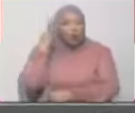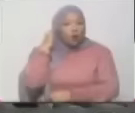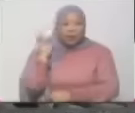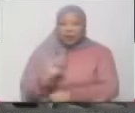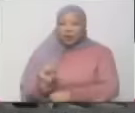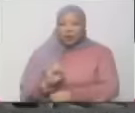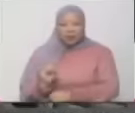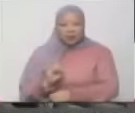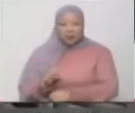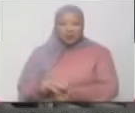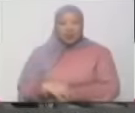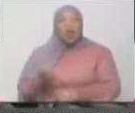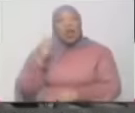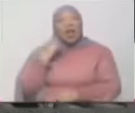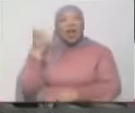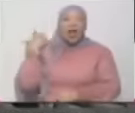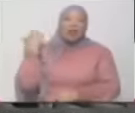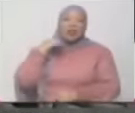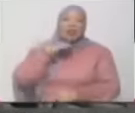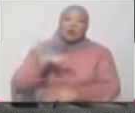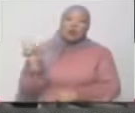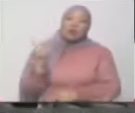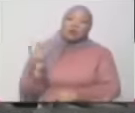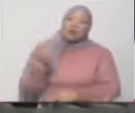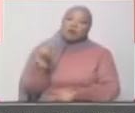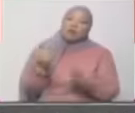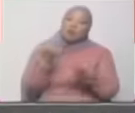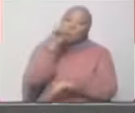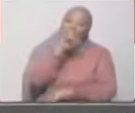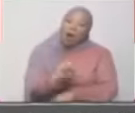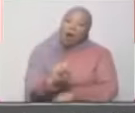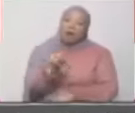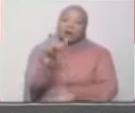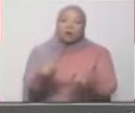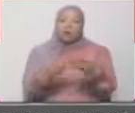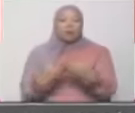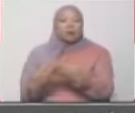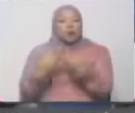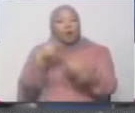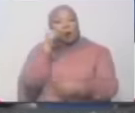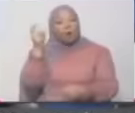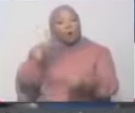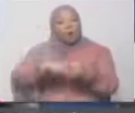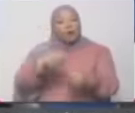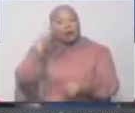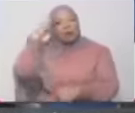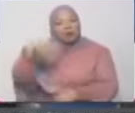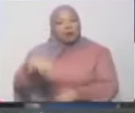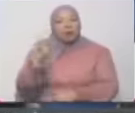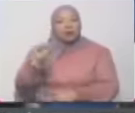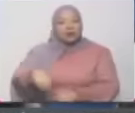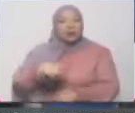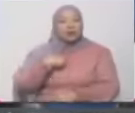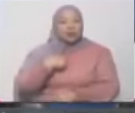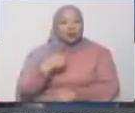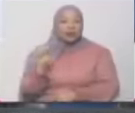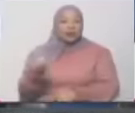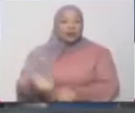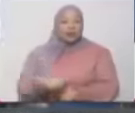Héctor Rodríguez, a ti nunca te buscaron reclutar. ¿Sí? Ah, todavía hasta tu edad llegó la recluta. Es